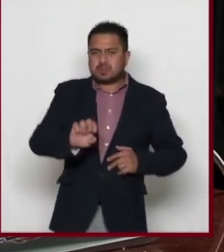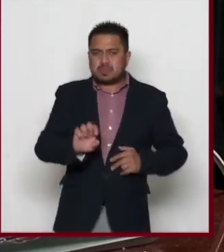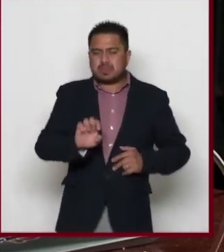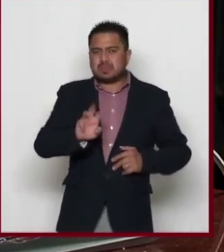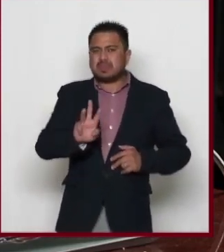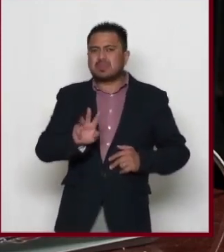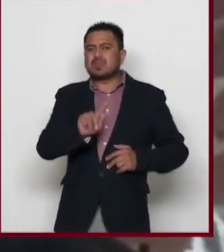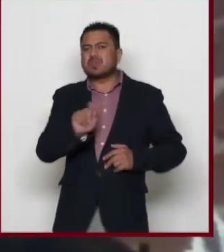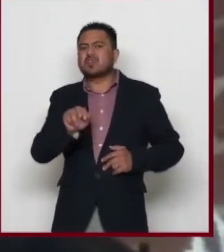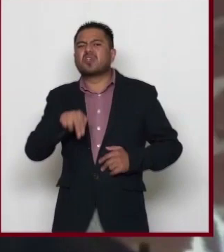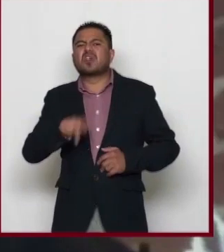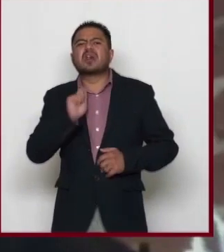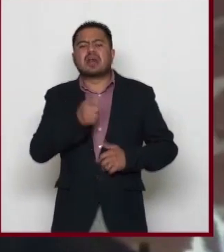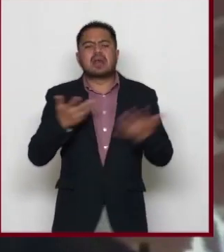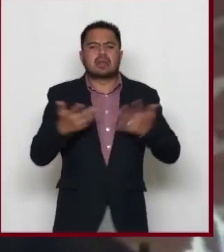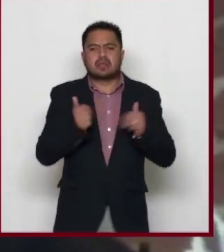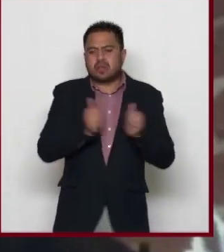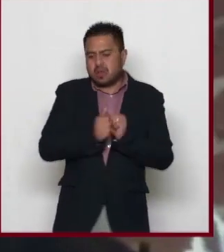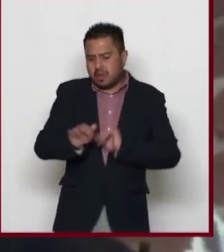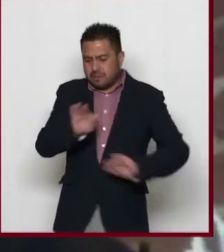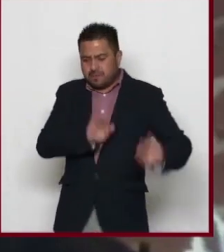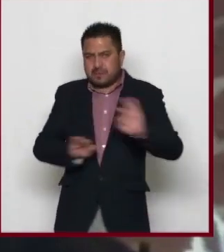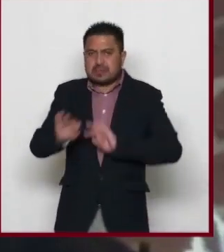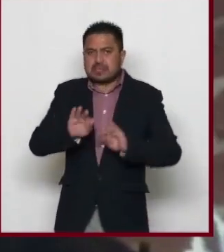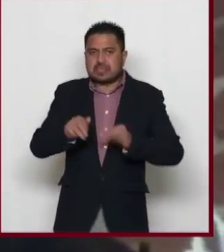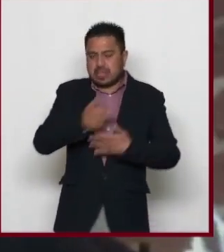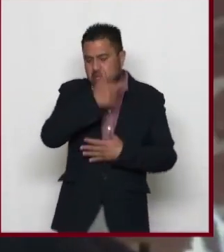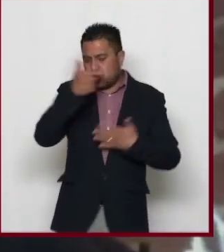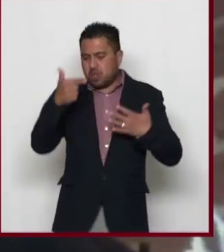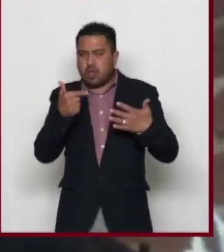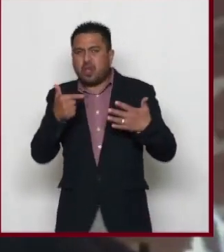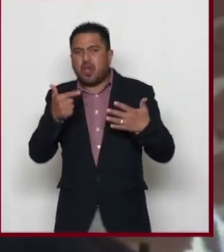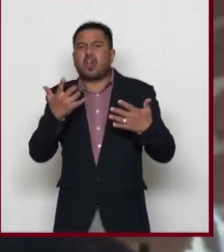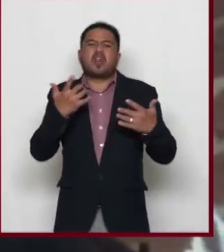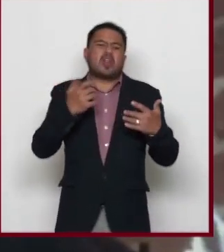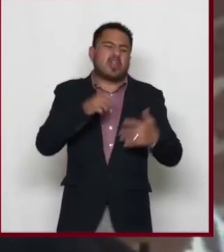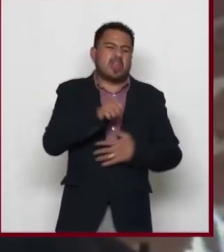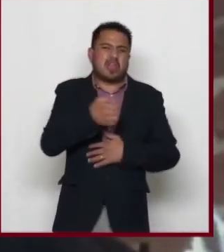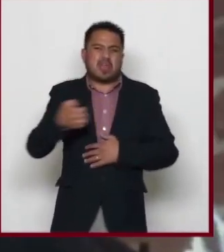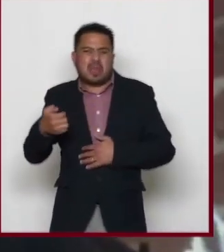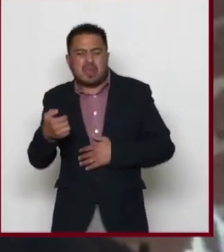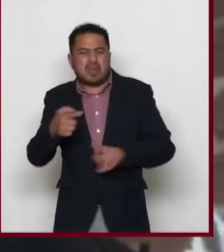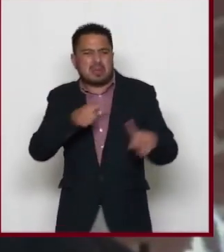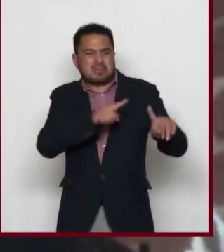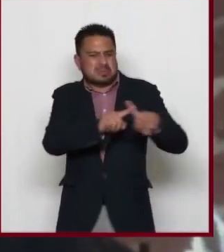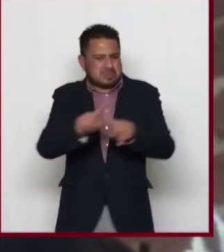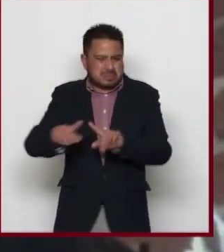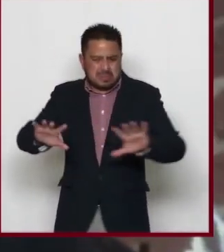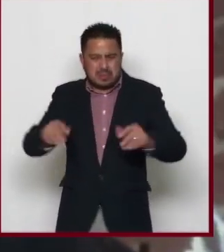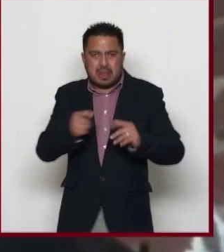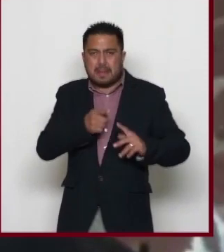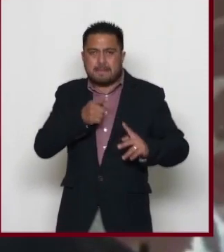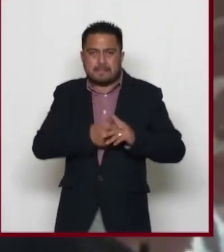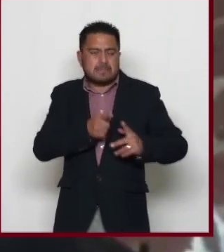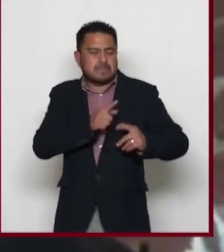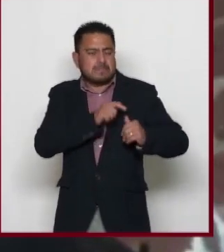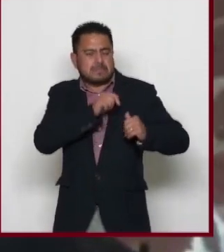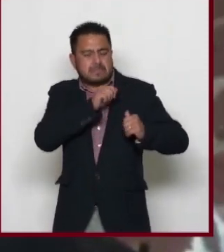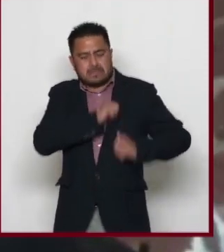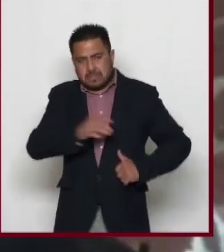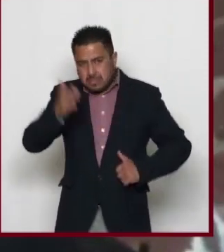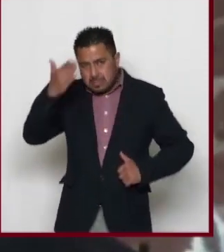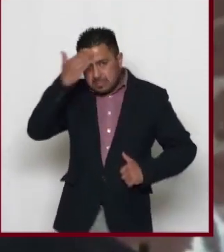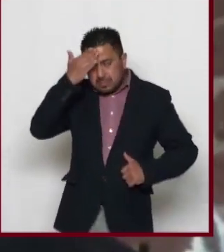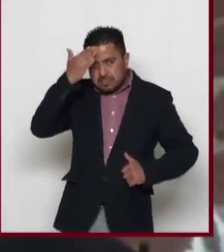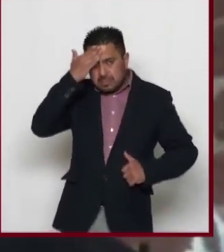matemático, Newton no, pero Newton lo hizo sobre la base de la física y de la geometría analítica, y